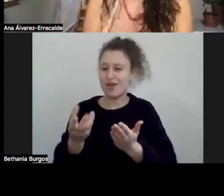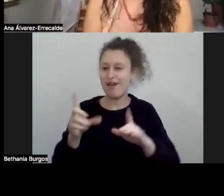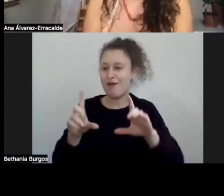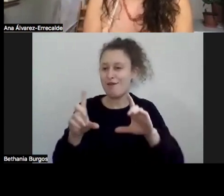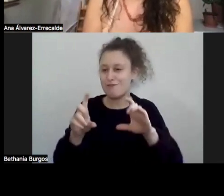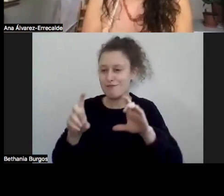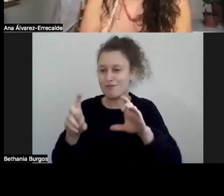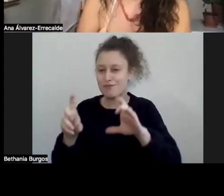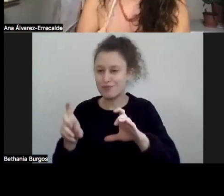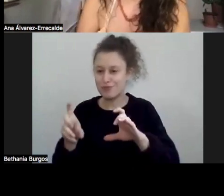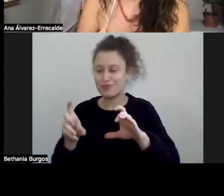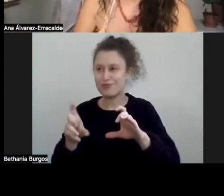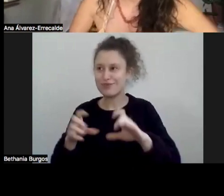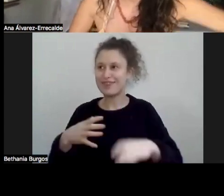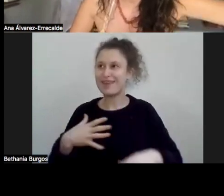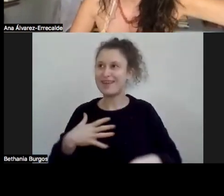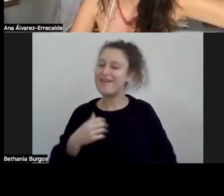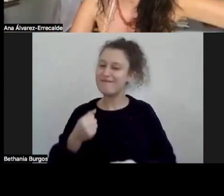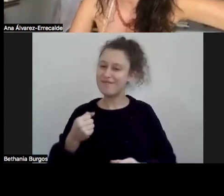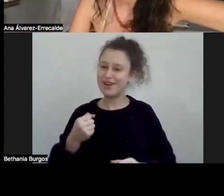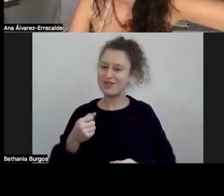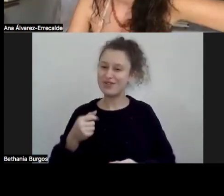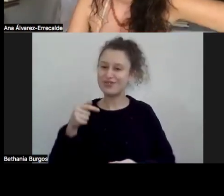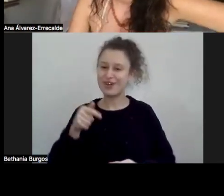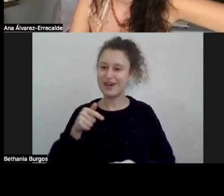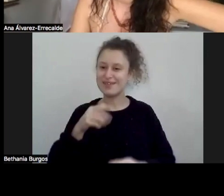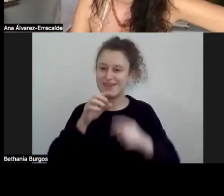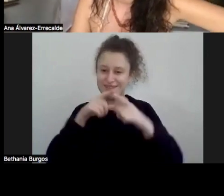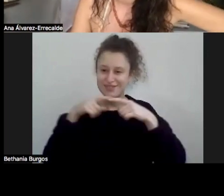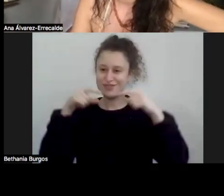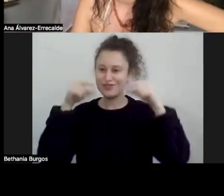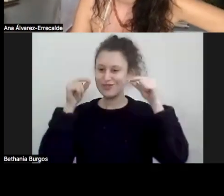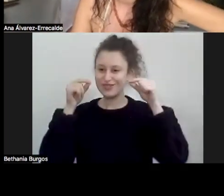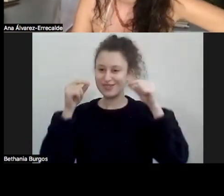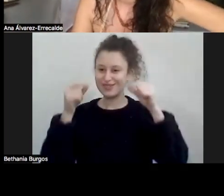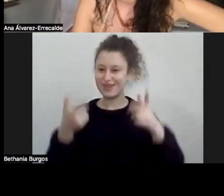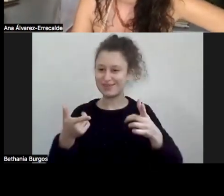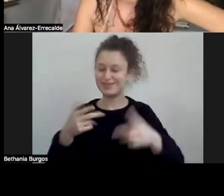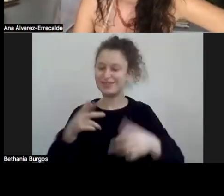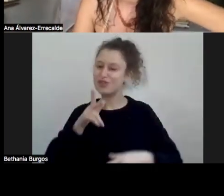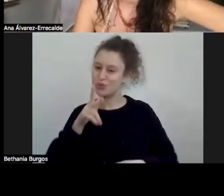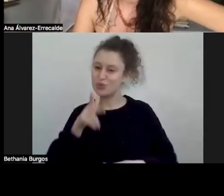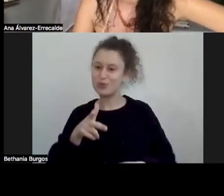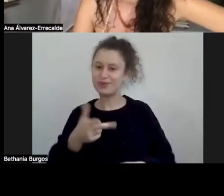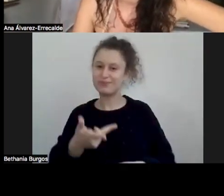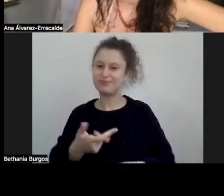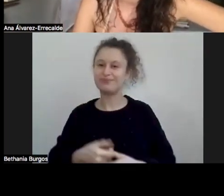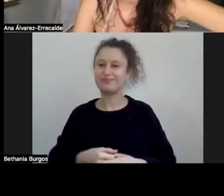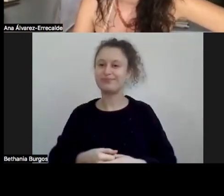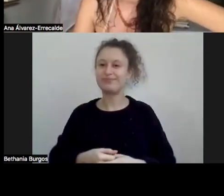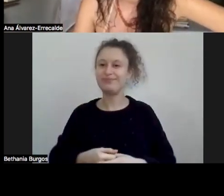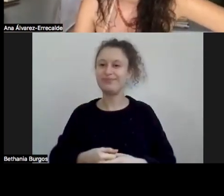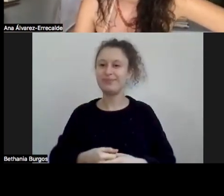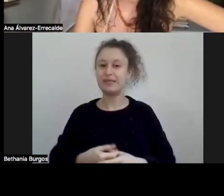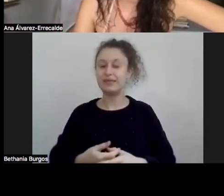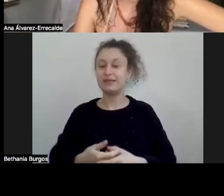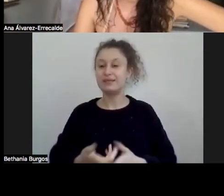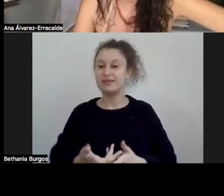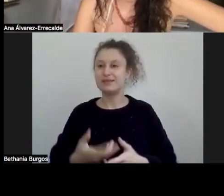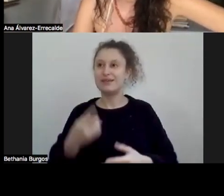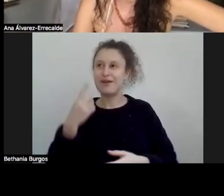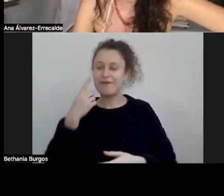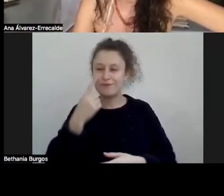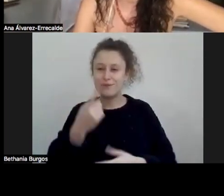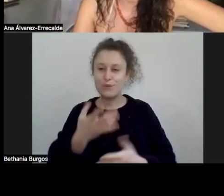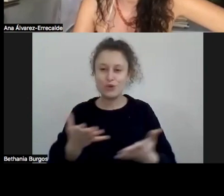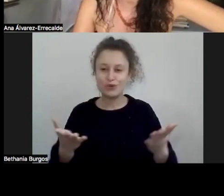en valor su sonrisa, aunque en esta foto no está sonriendo, pero al final es eso, ¿no? El poder ver la belleza,